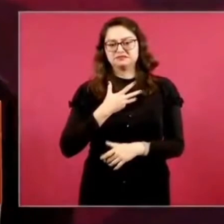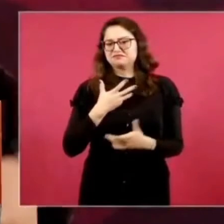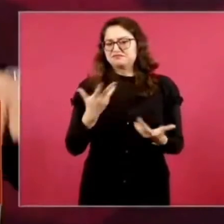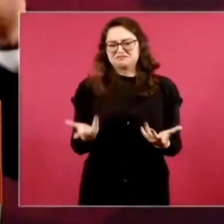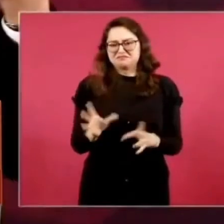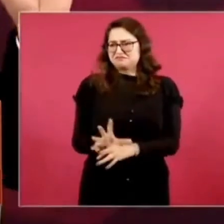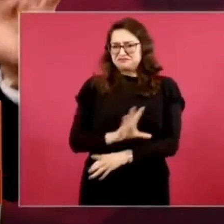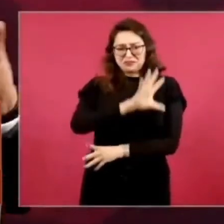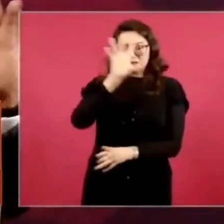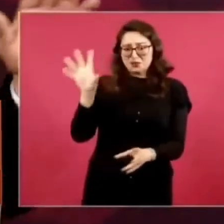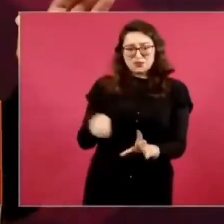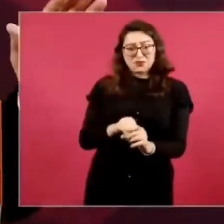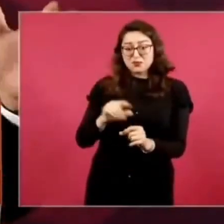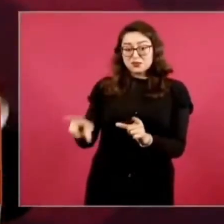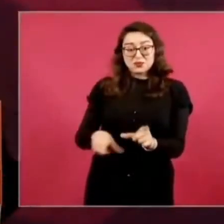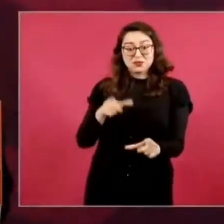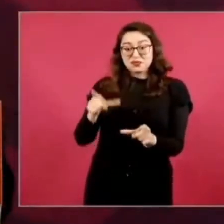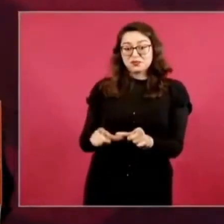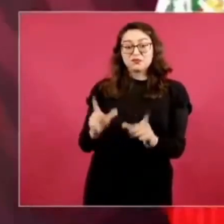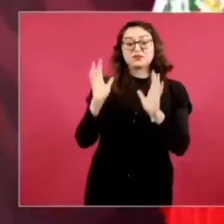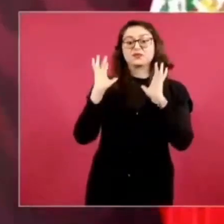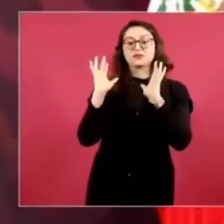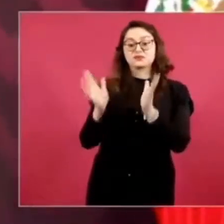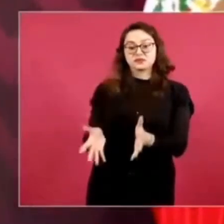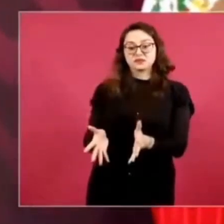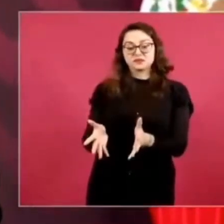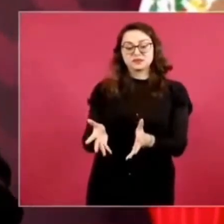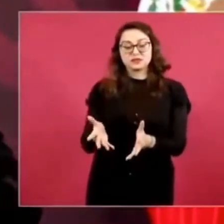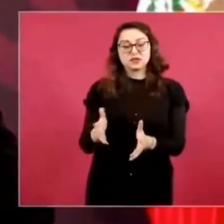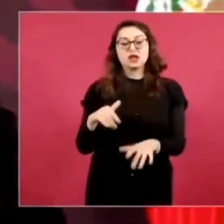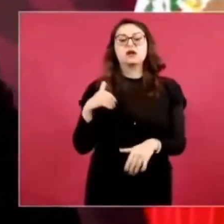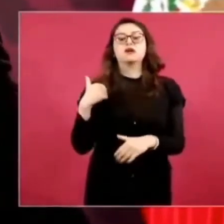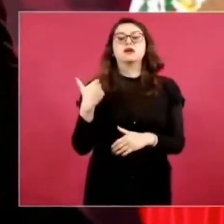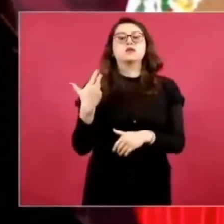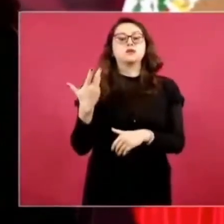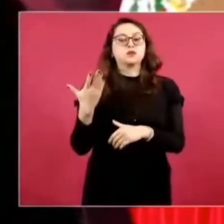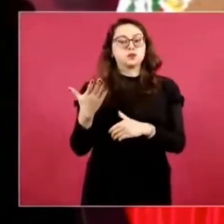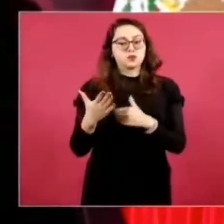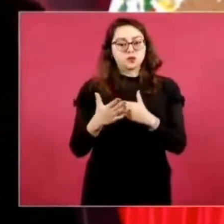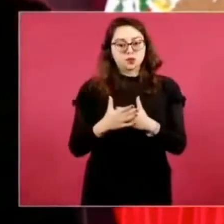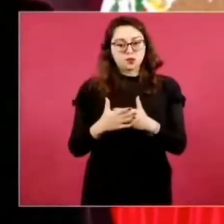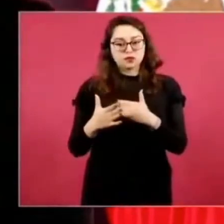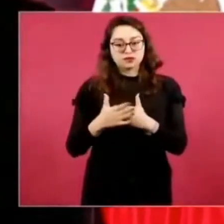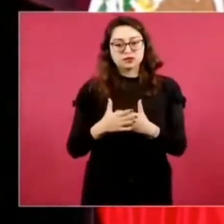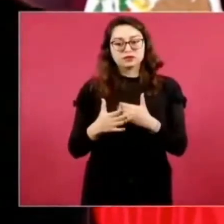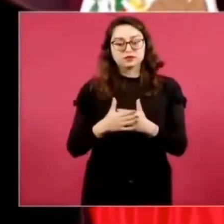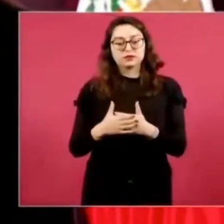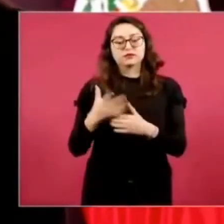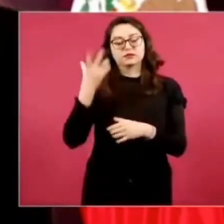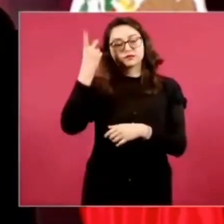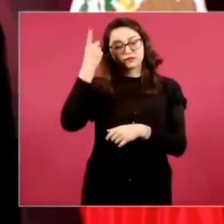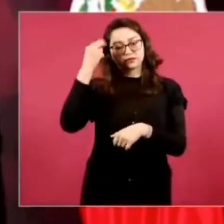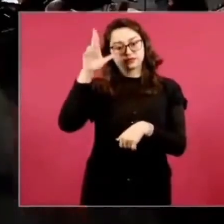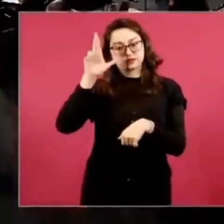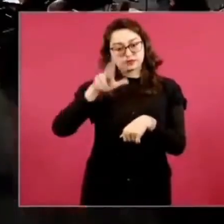está terminada. Estamos invitando a los directivos de